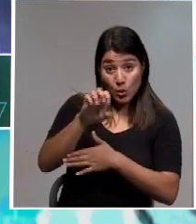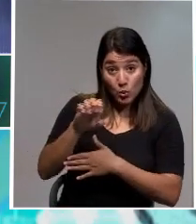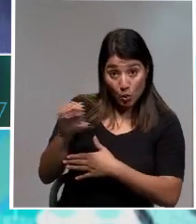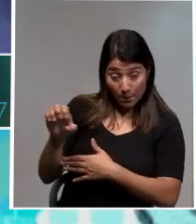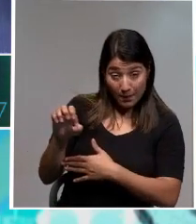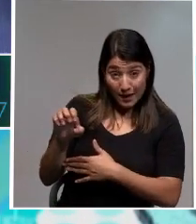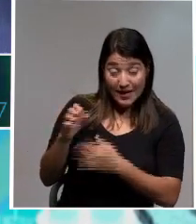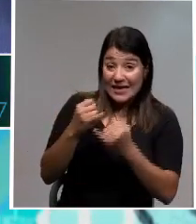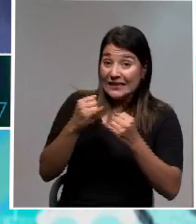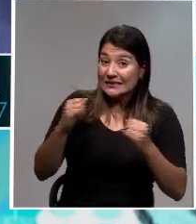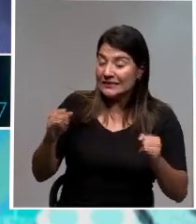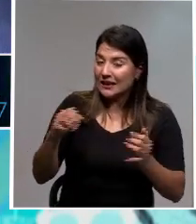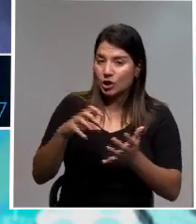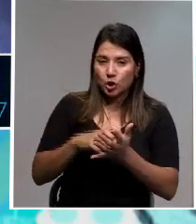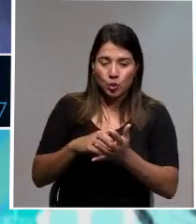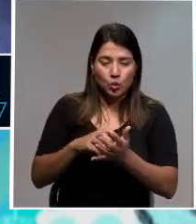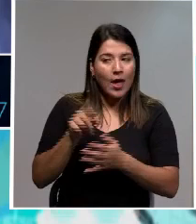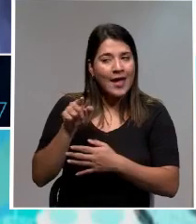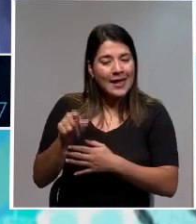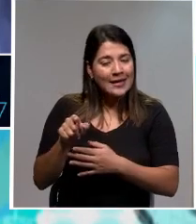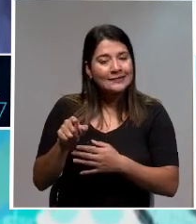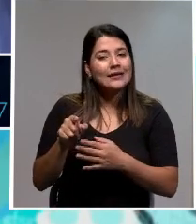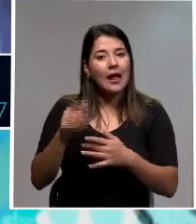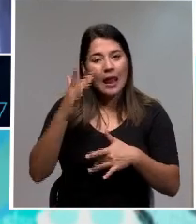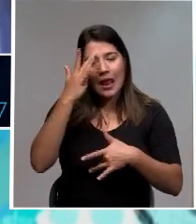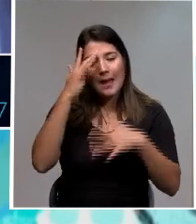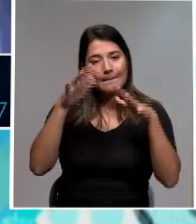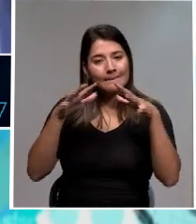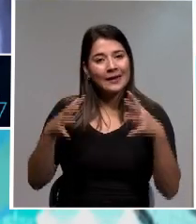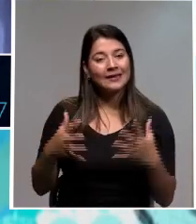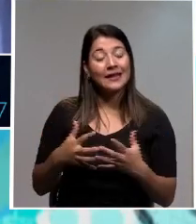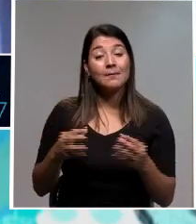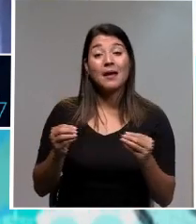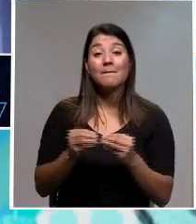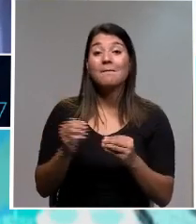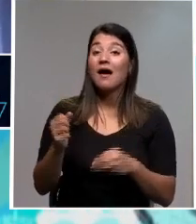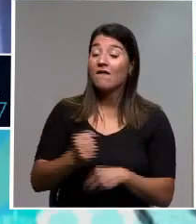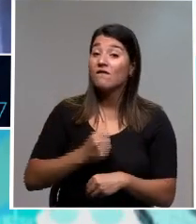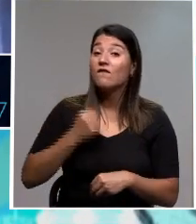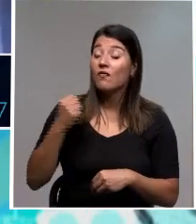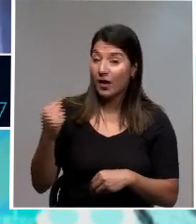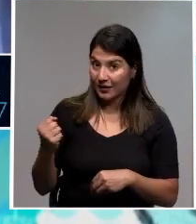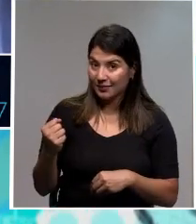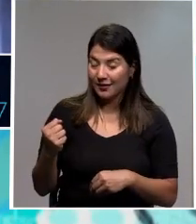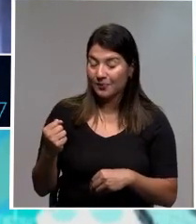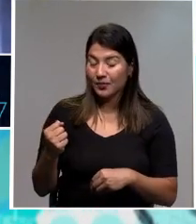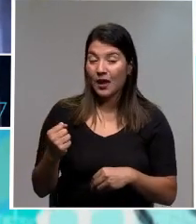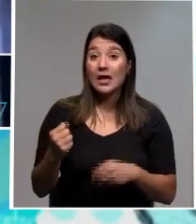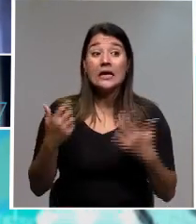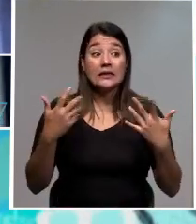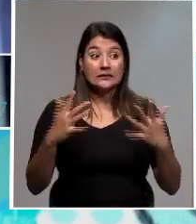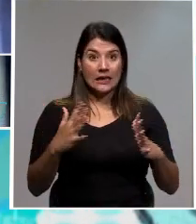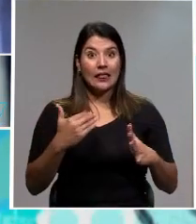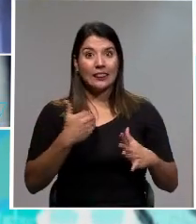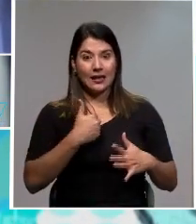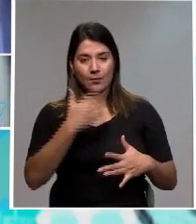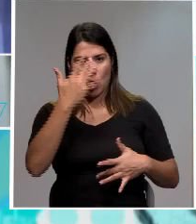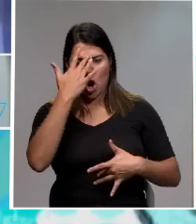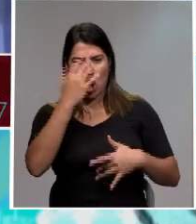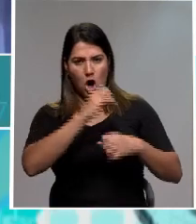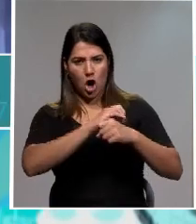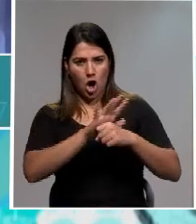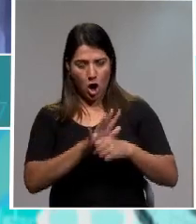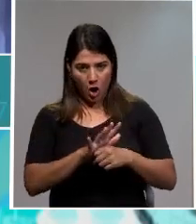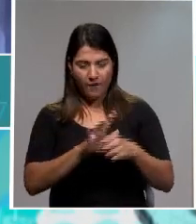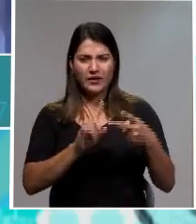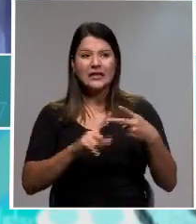sido la más impactante de todas. A pesar de que tenemos hoy en día el COVID y que está causando 3 millones